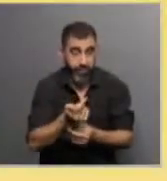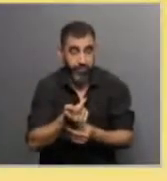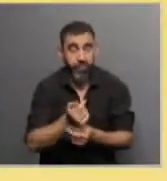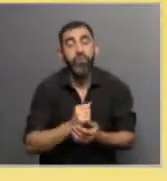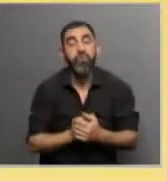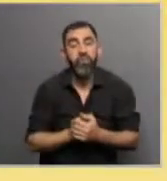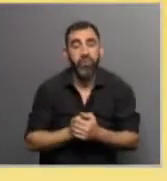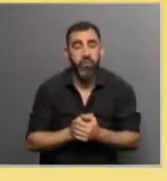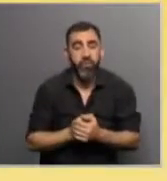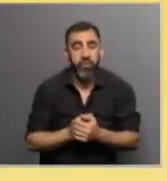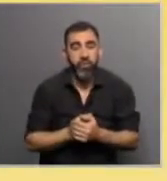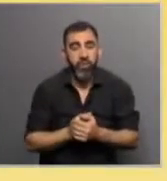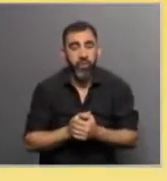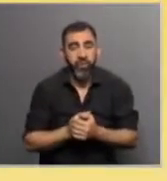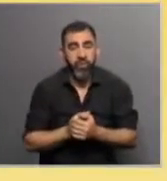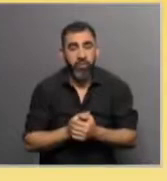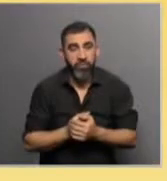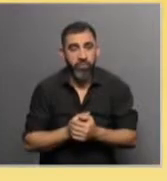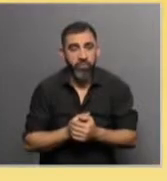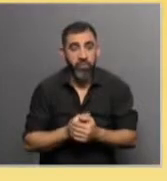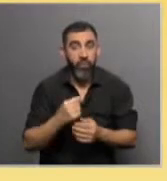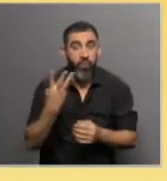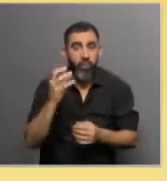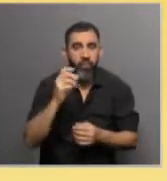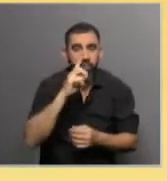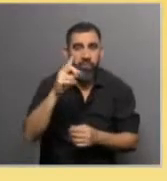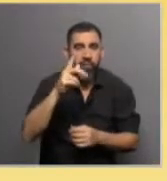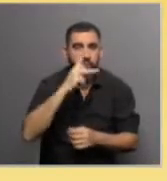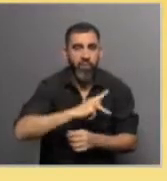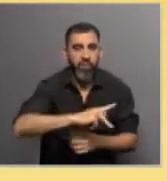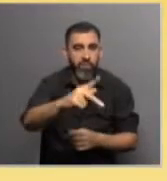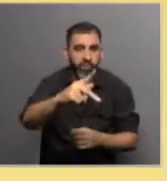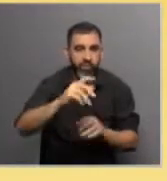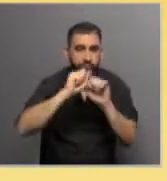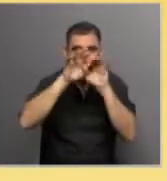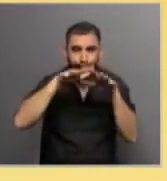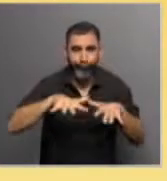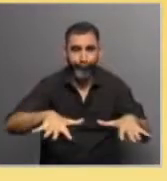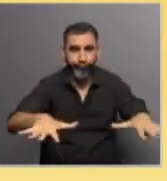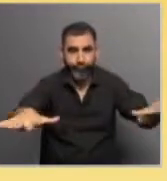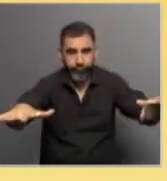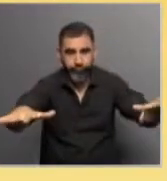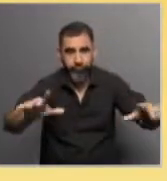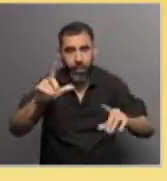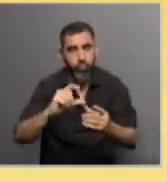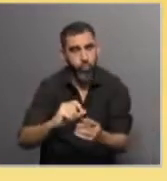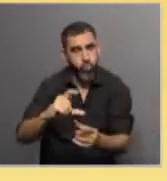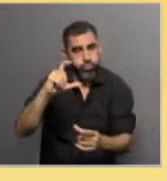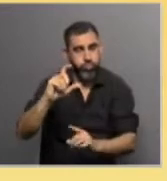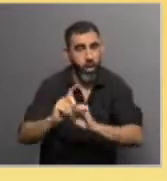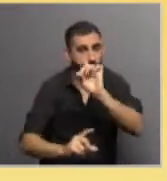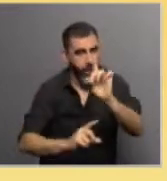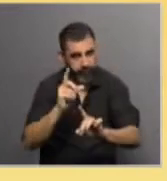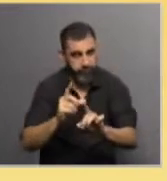Arapey, en donde estamos hablando de 40.000 kilómetros de derrames de lavas, a veces con gran espesor,